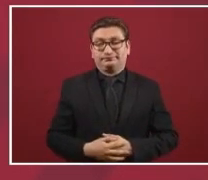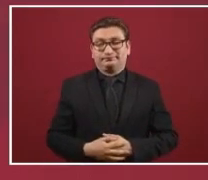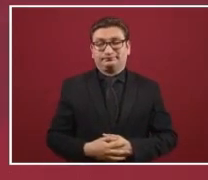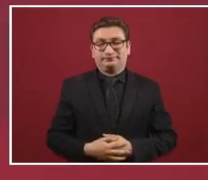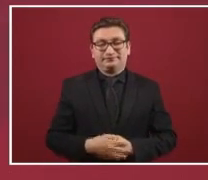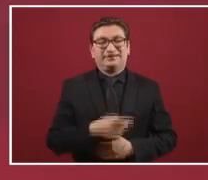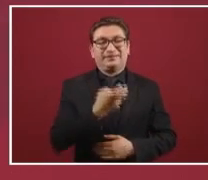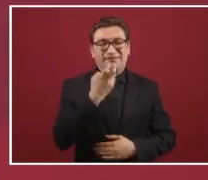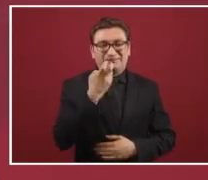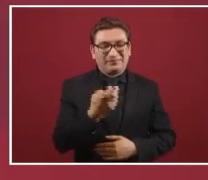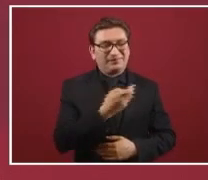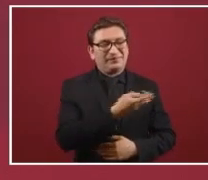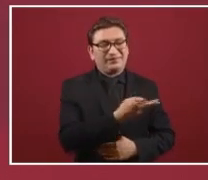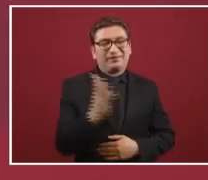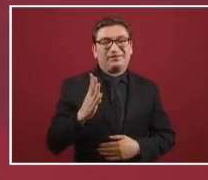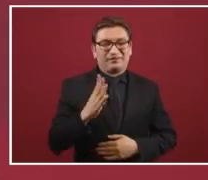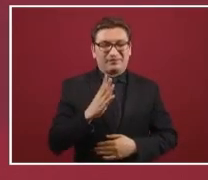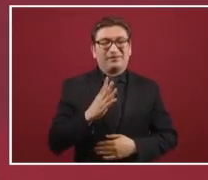nuestros adversarios,